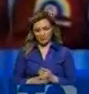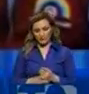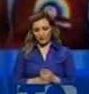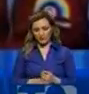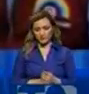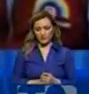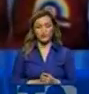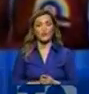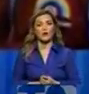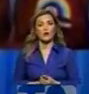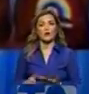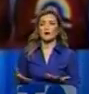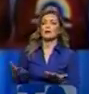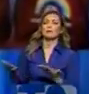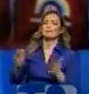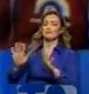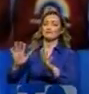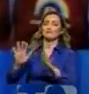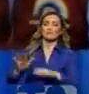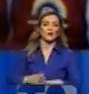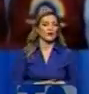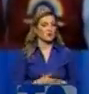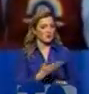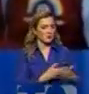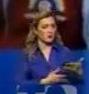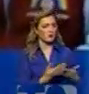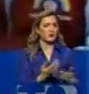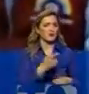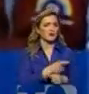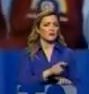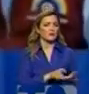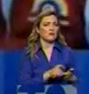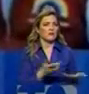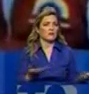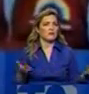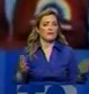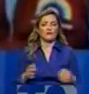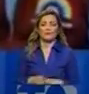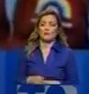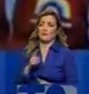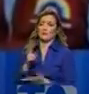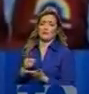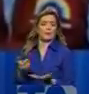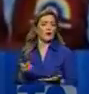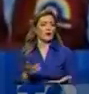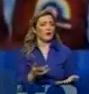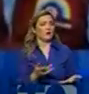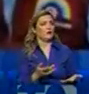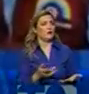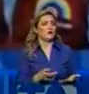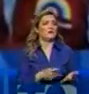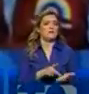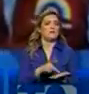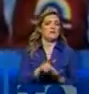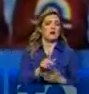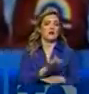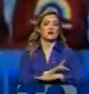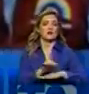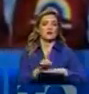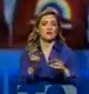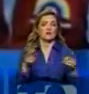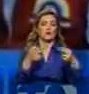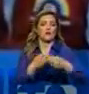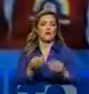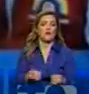que los compañeros. ¿Usted les ha firmado un documento? Nosotros, es que por supuesto. Bueno, ¿cuál es el aporte así en términos generales? Por ejemplo, un director